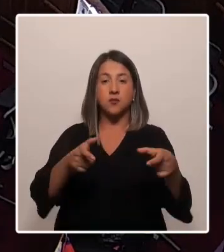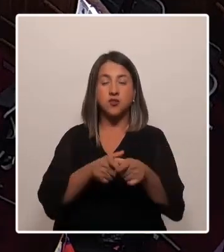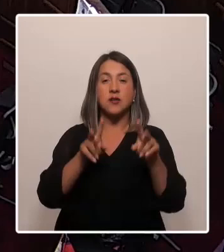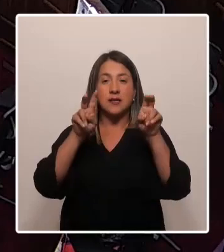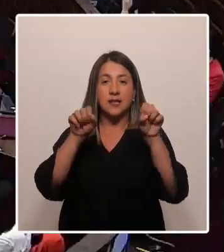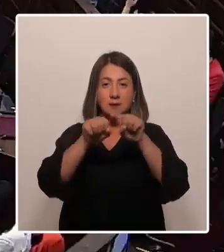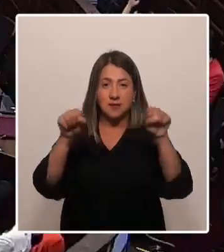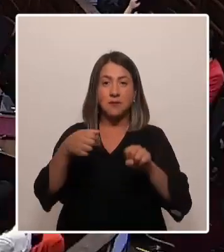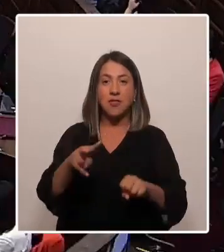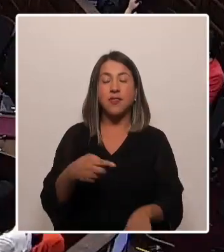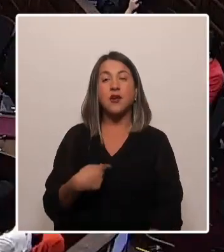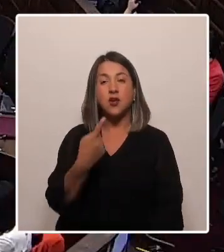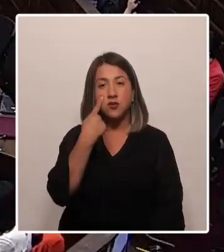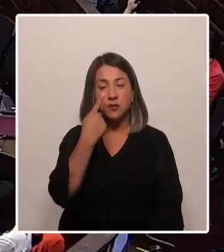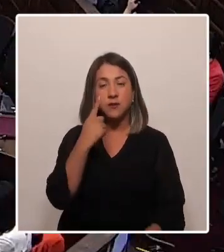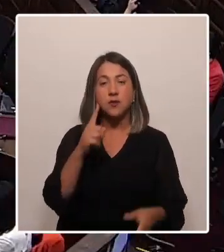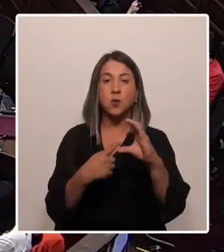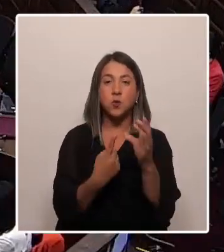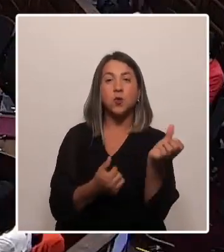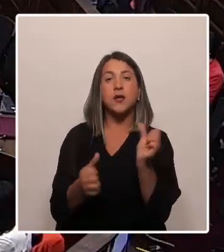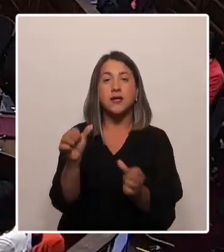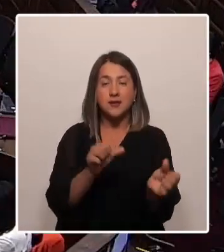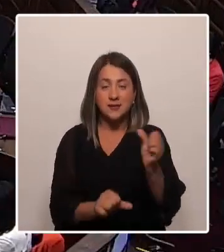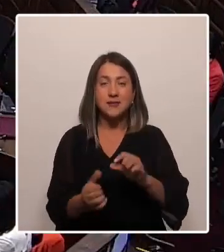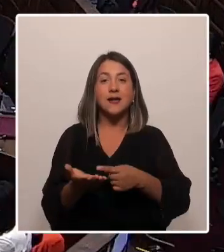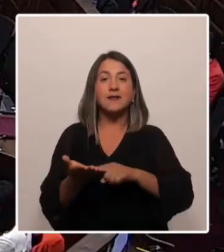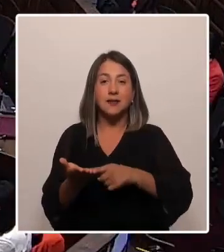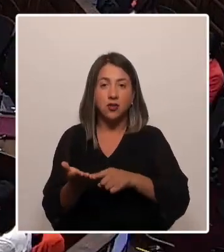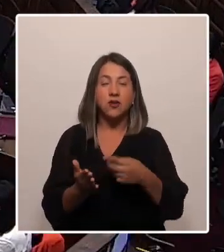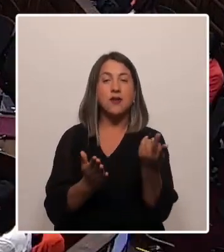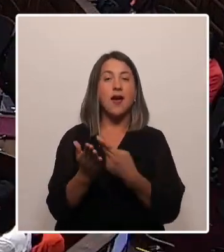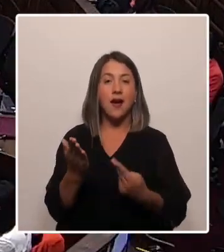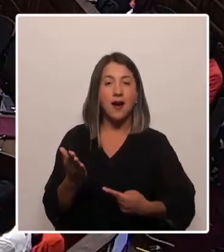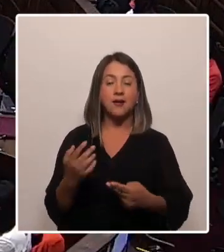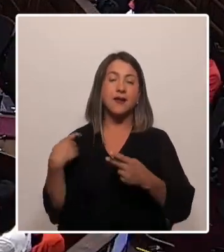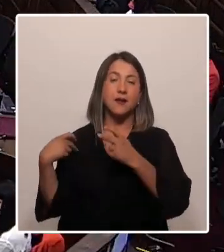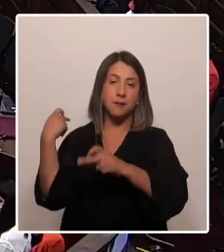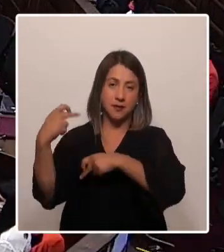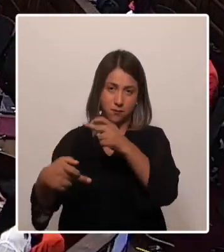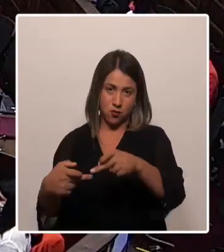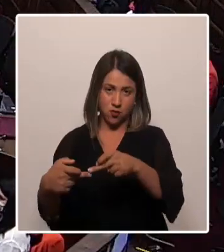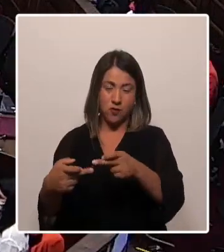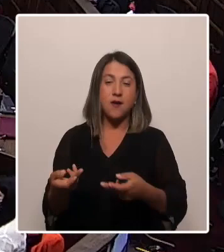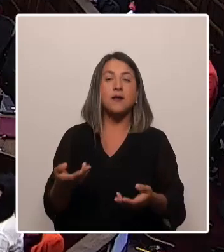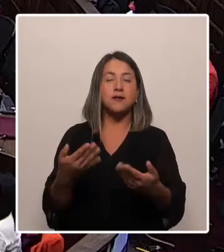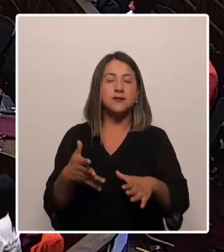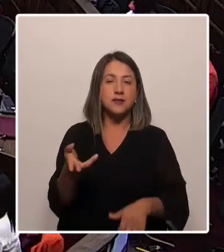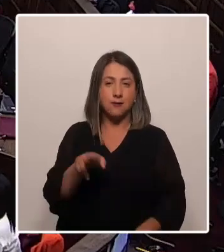Conocimientos, Cultura, Ciencia, Tecnología, Artes y Patrimonio. Ya volvemos.